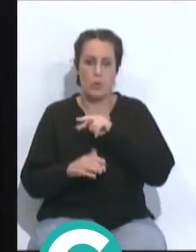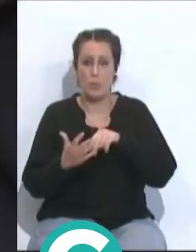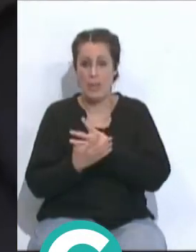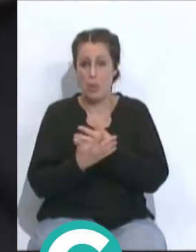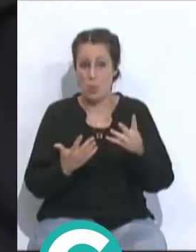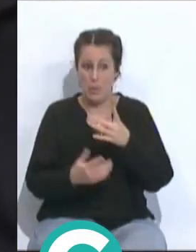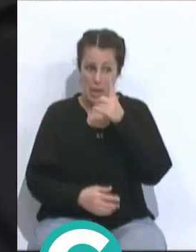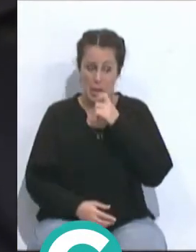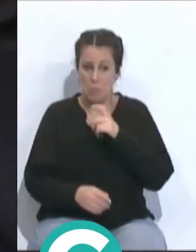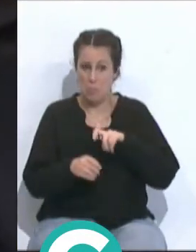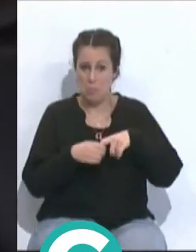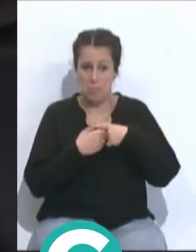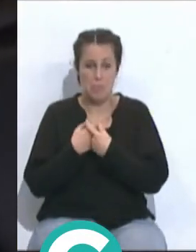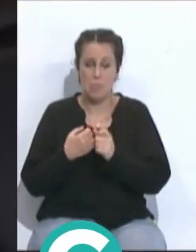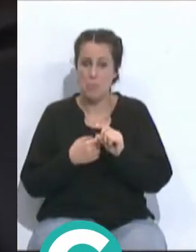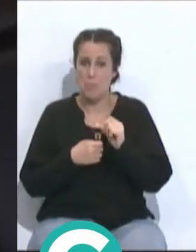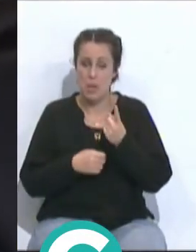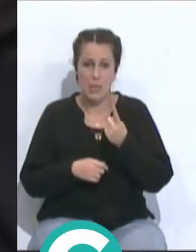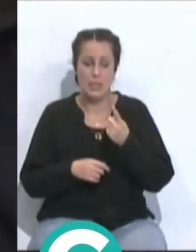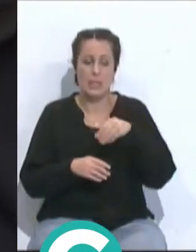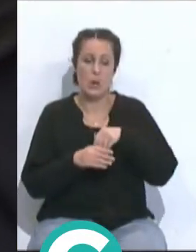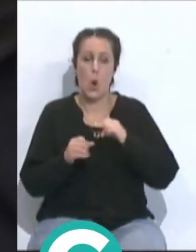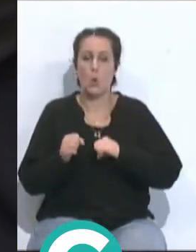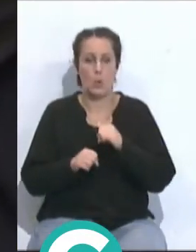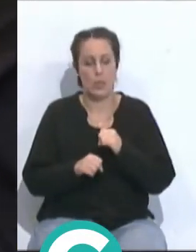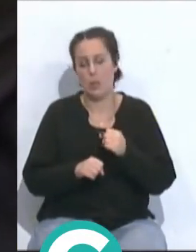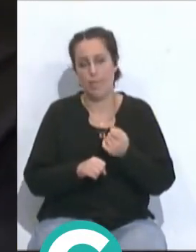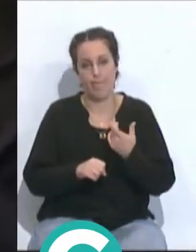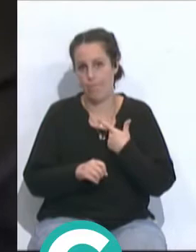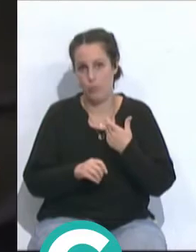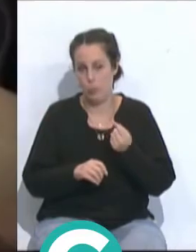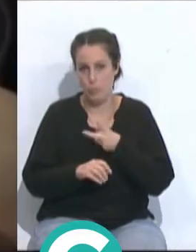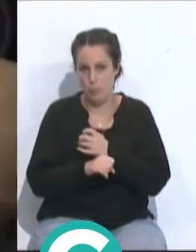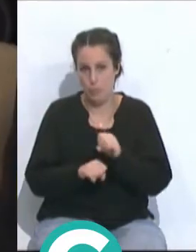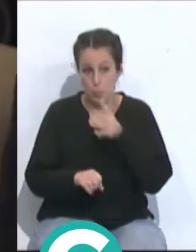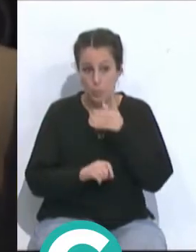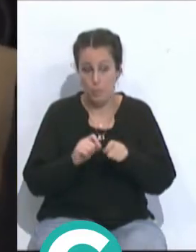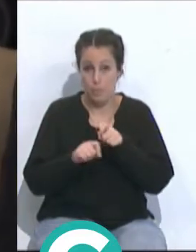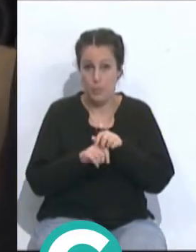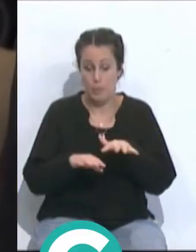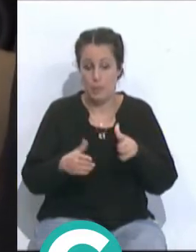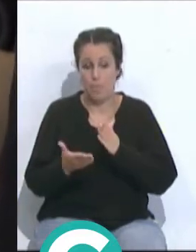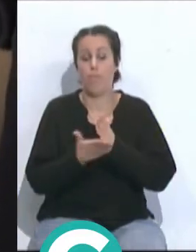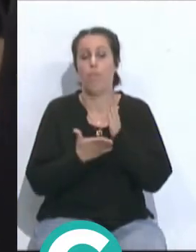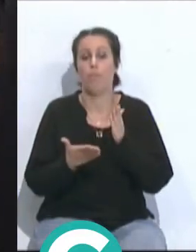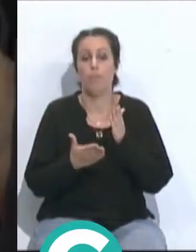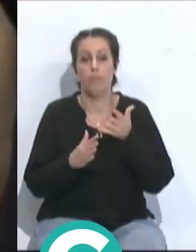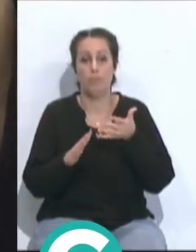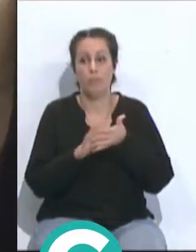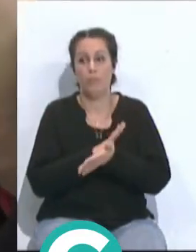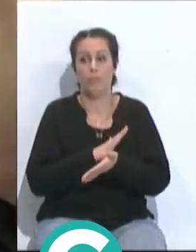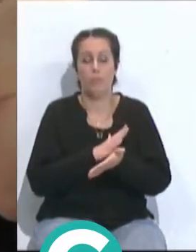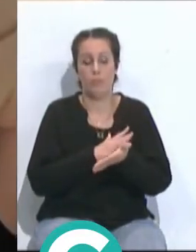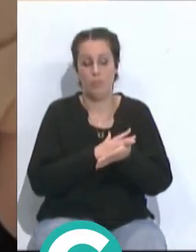fue uno de los años de mayor participación en el certamen. No vamos a alcanzar esos números, evidentemente, porque la pandemia supone